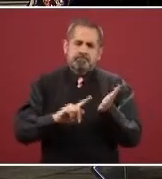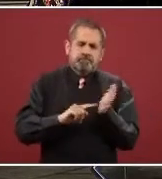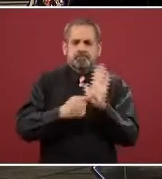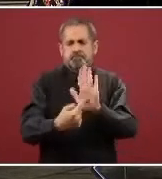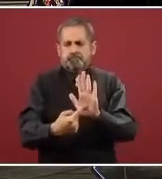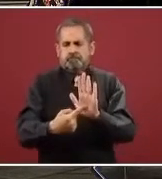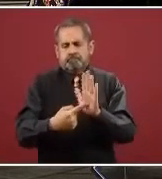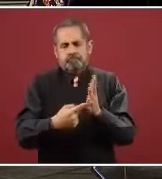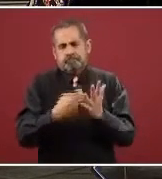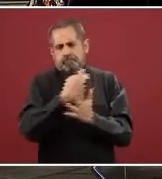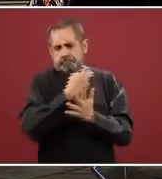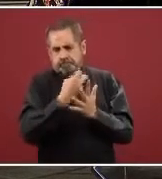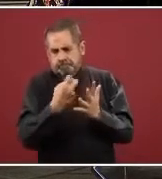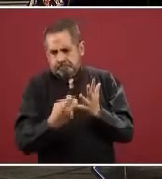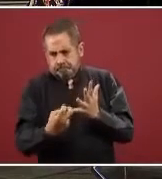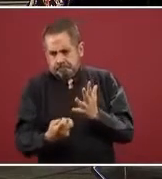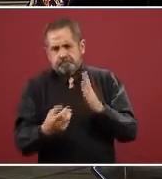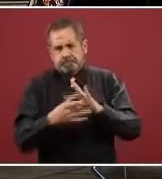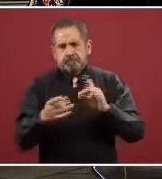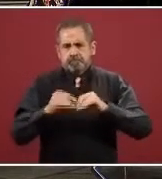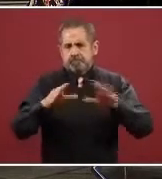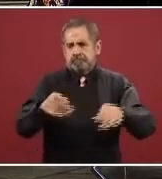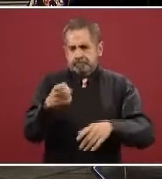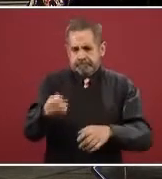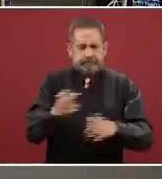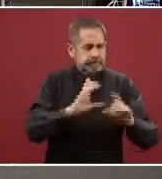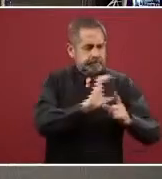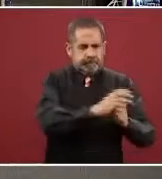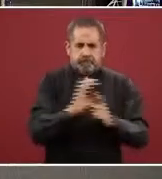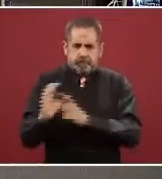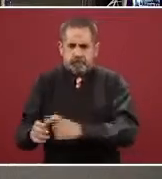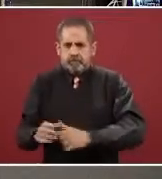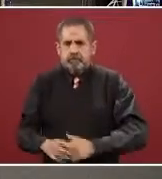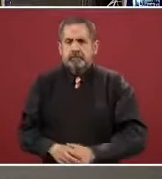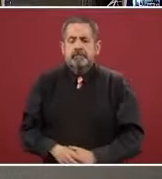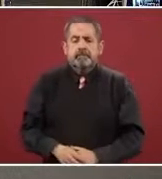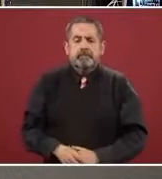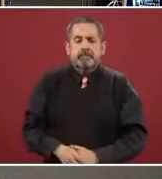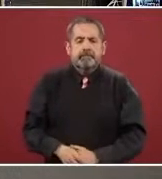que se vio en estos comités, ¿no?